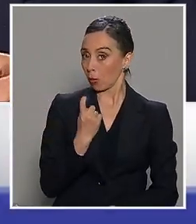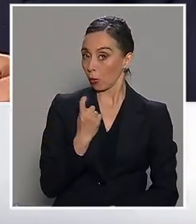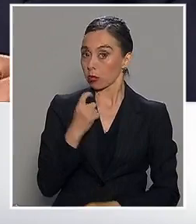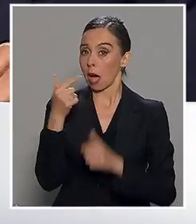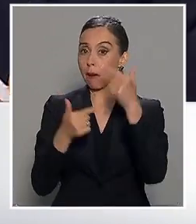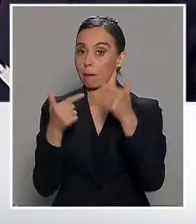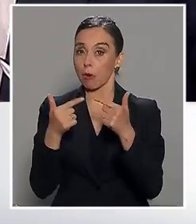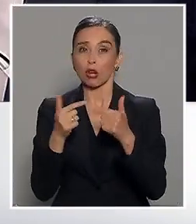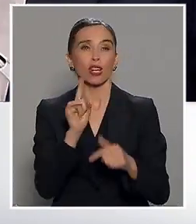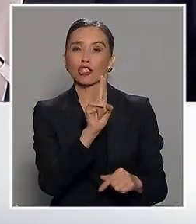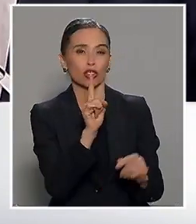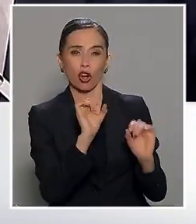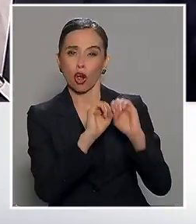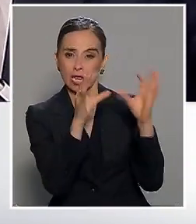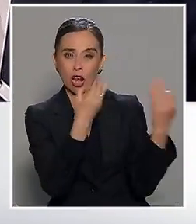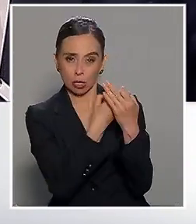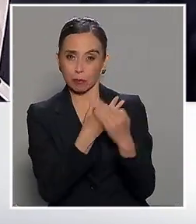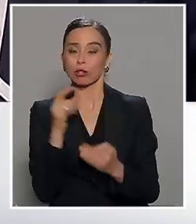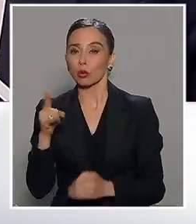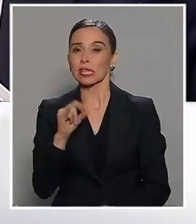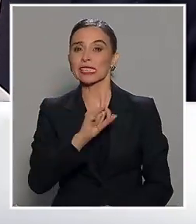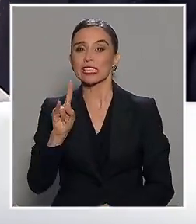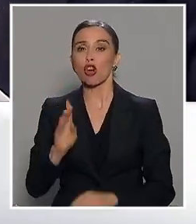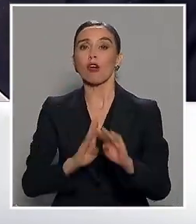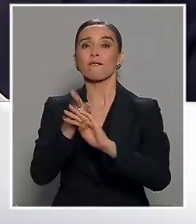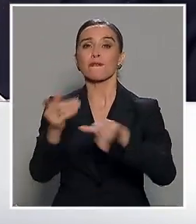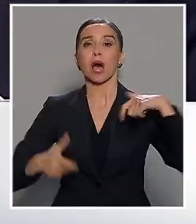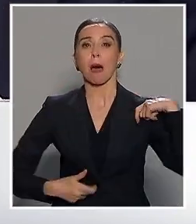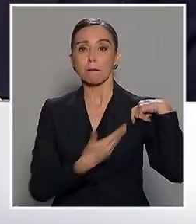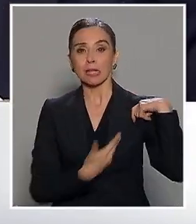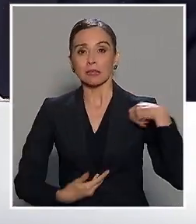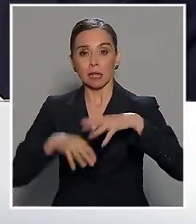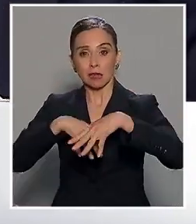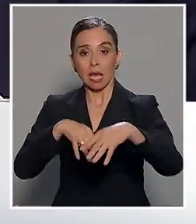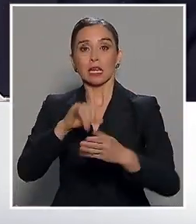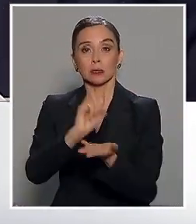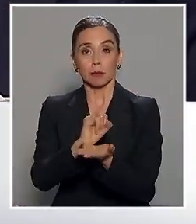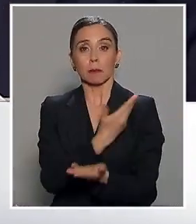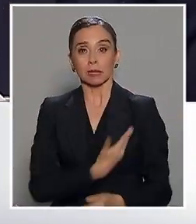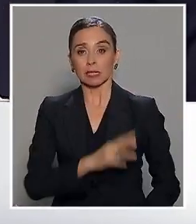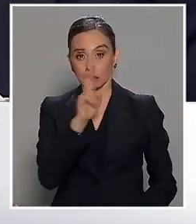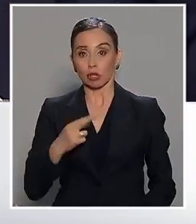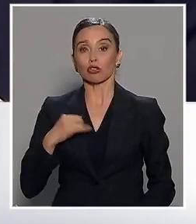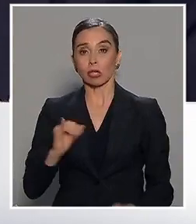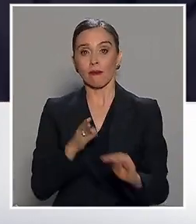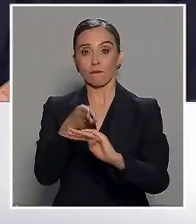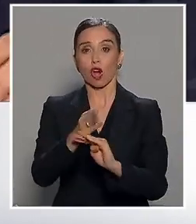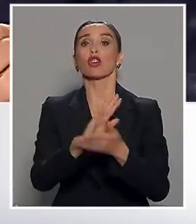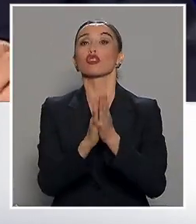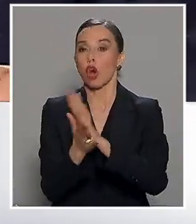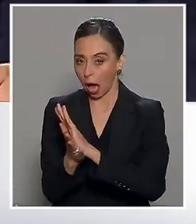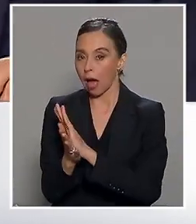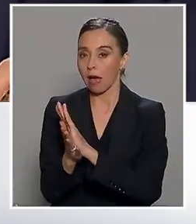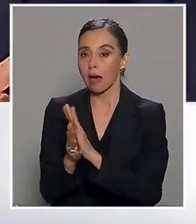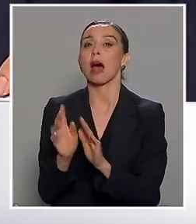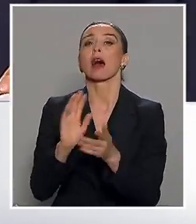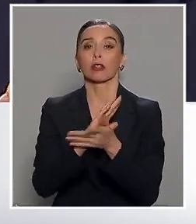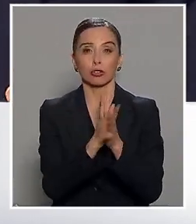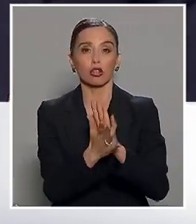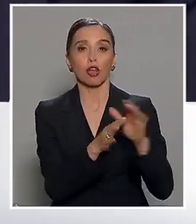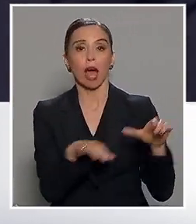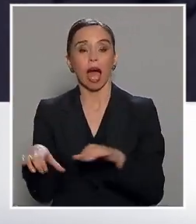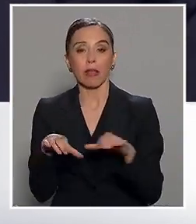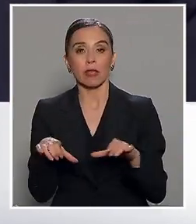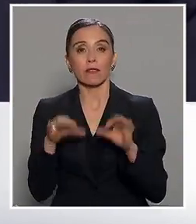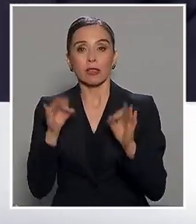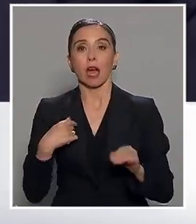política es dinámico me quedó claro país para ir a la parada militar es una responsable institucional como presidente de la república voy a asistir a todas las a todas las actividades